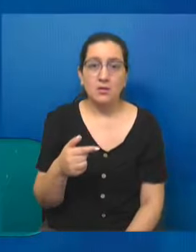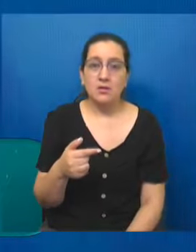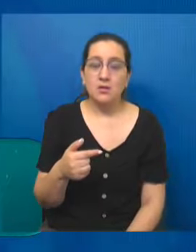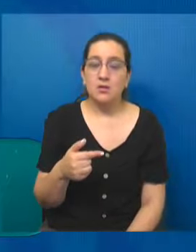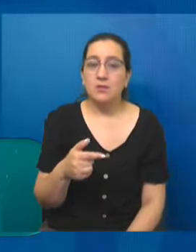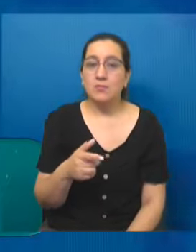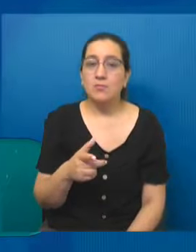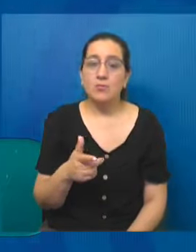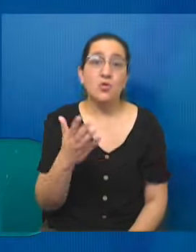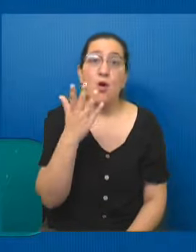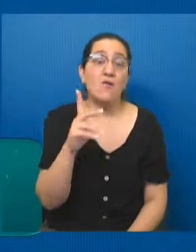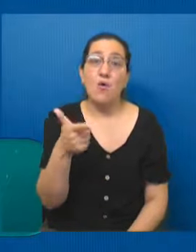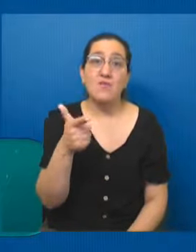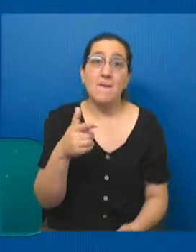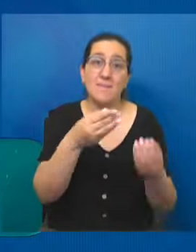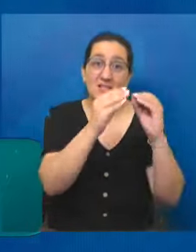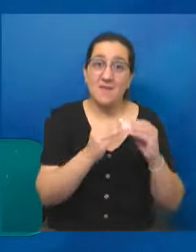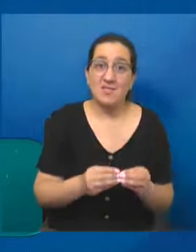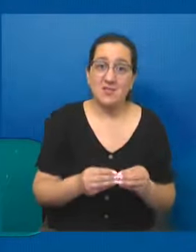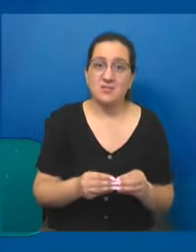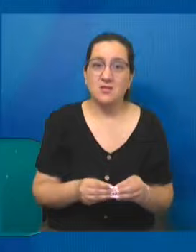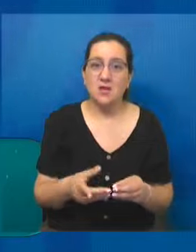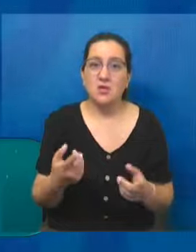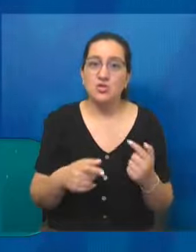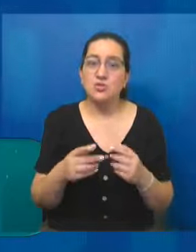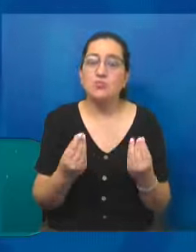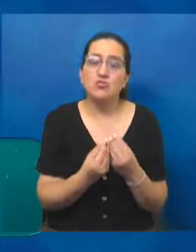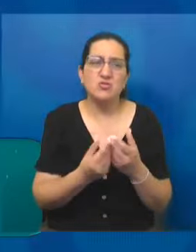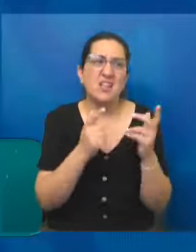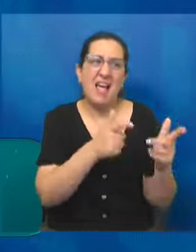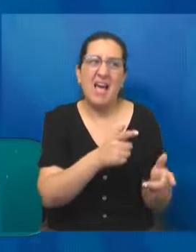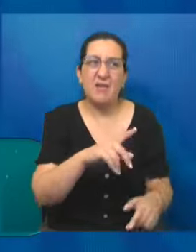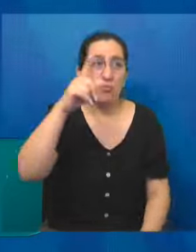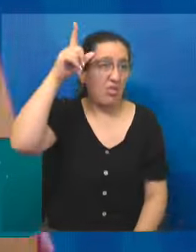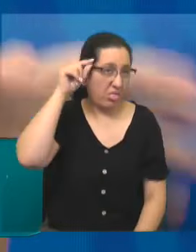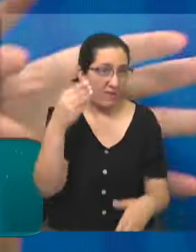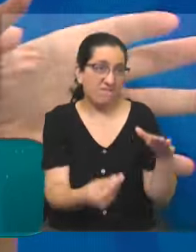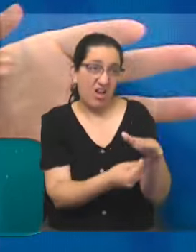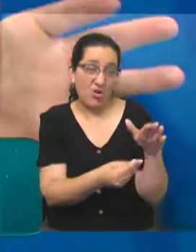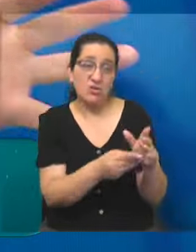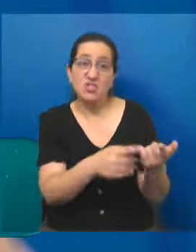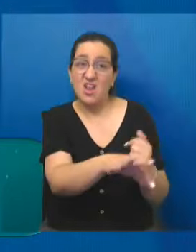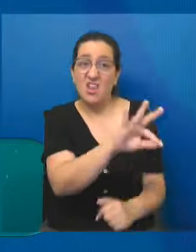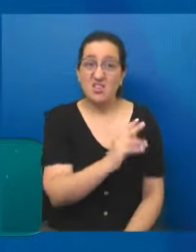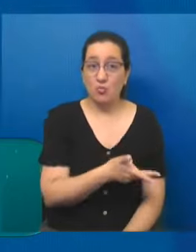un fantasma alrededor de elegir las letras que tenía que ver con los vagos eligen las